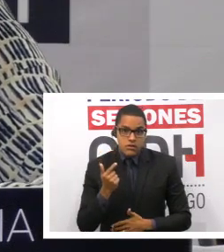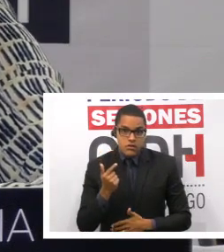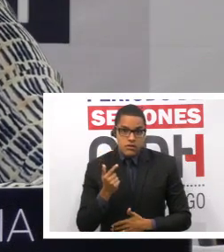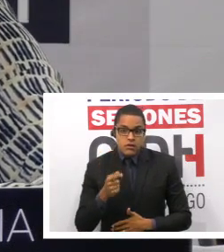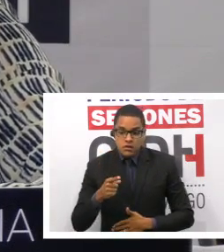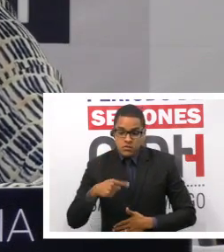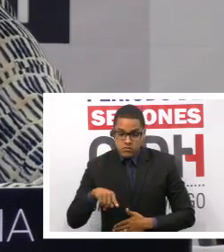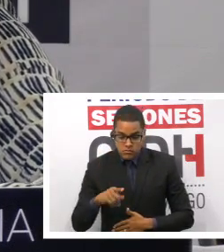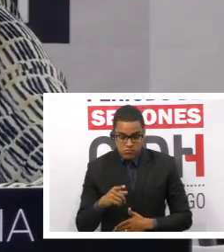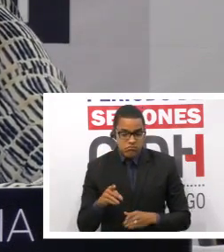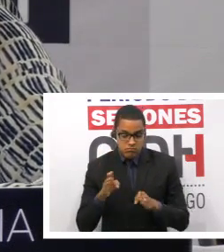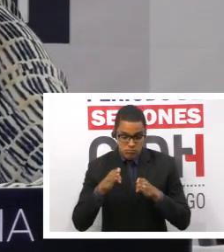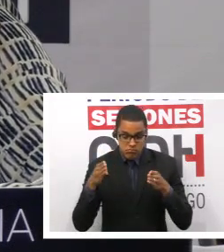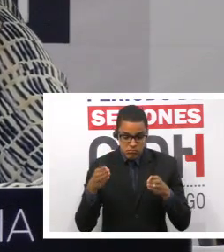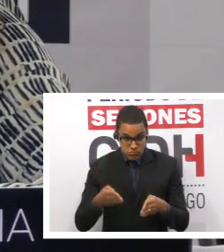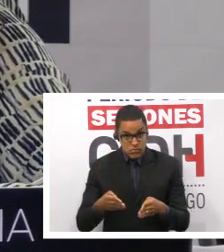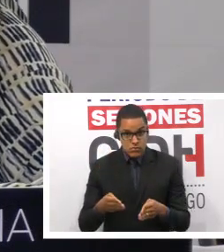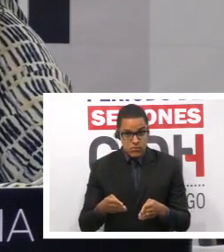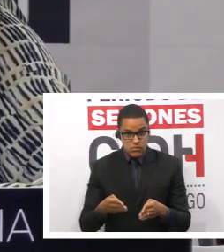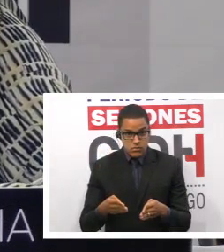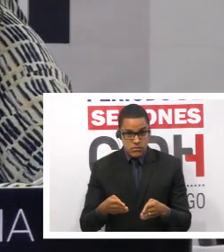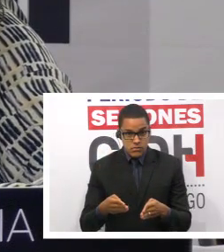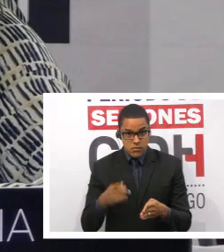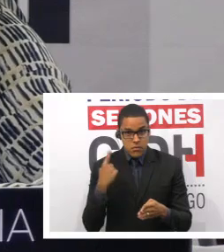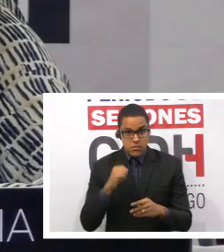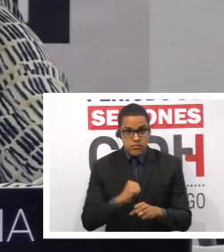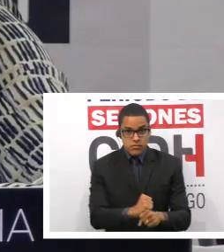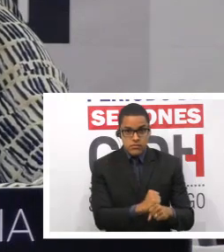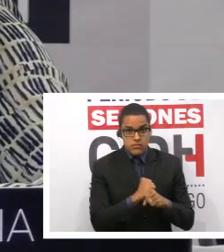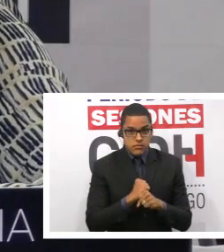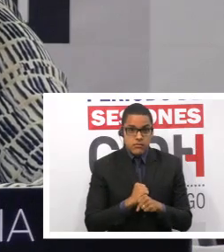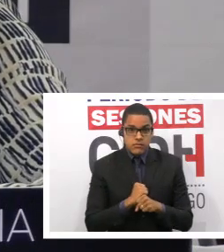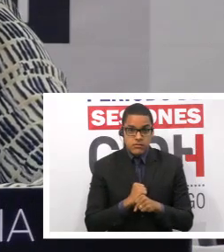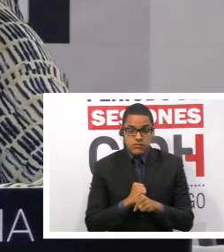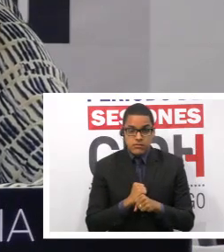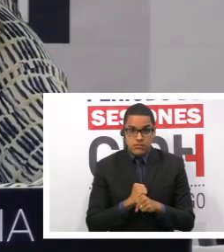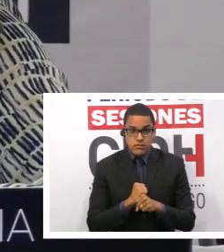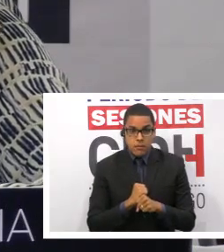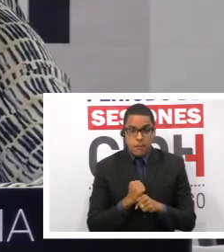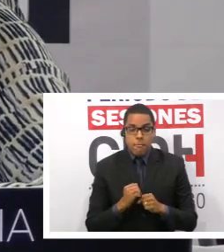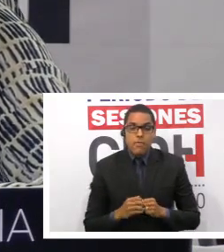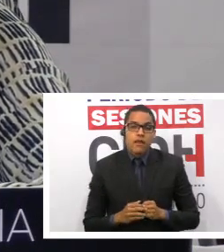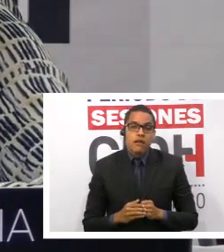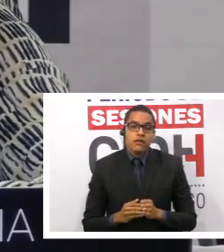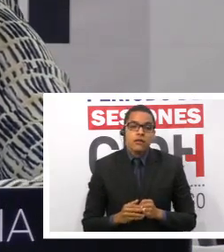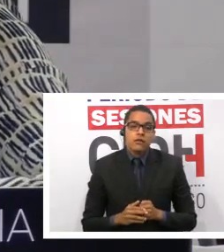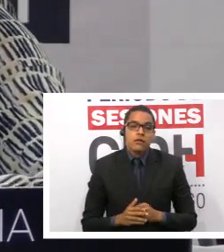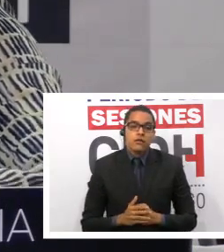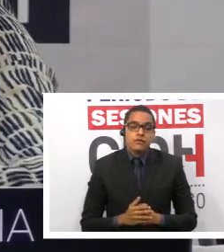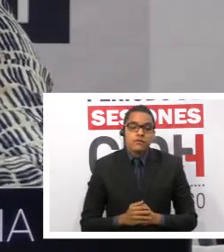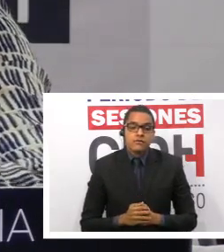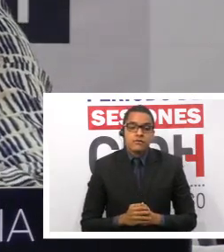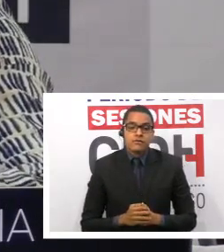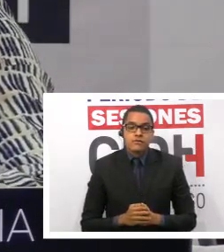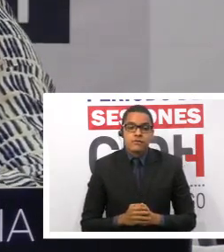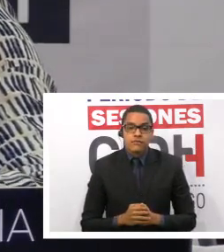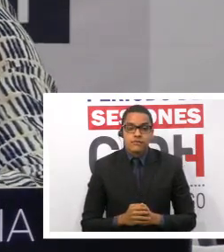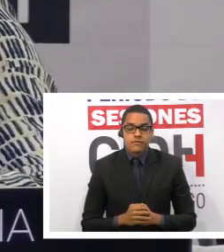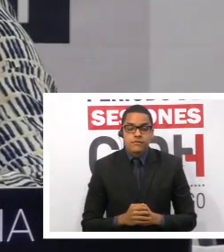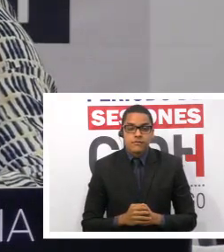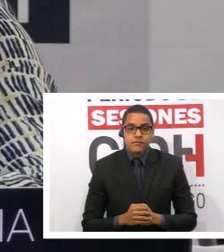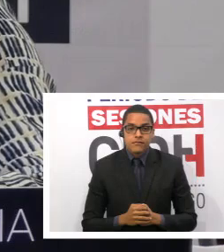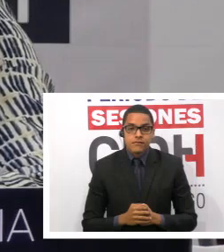casos de discriminación indirecta basada en los desc en la violación con datos desagregados y el protocolo de san